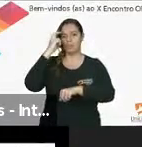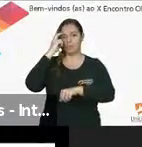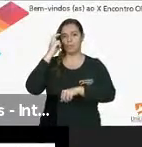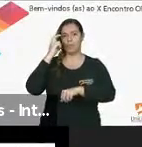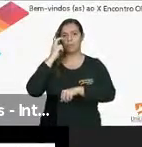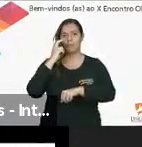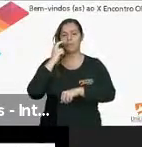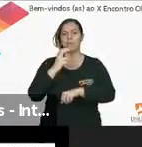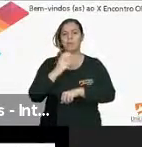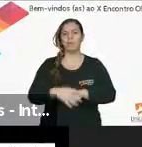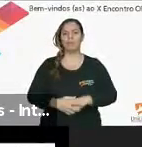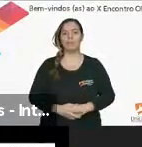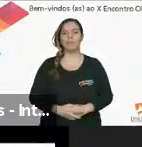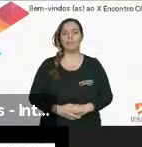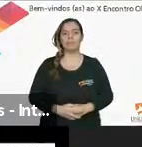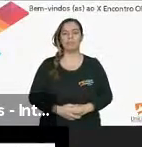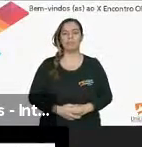conducta